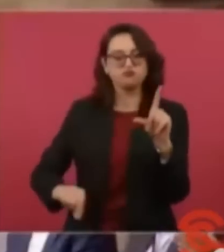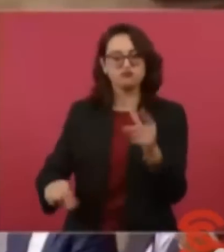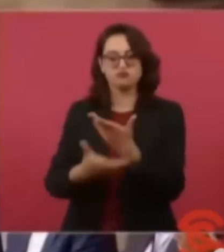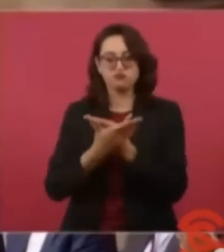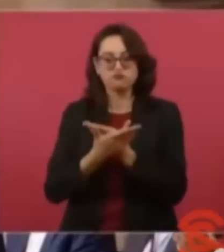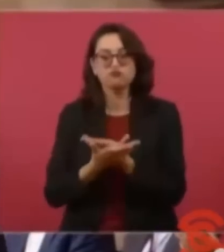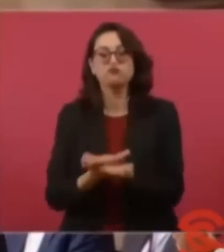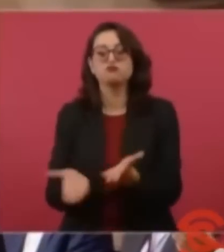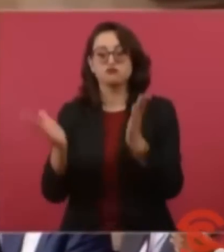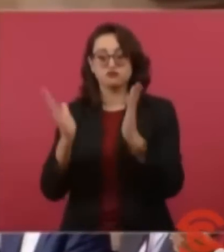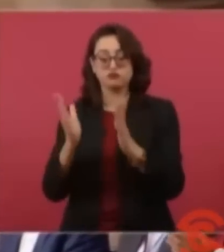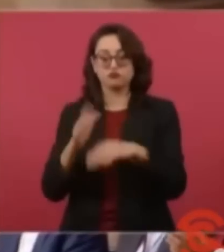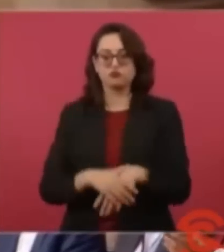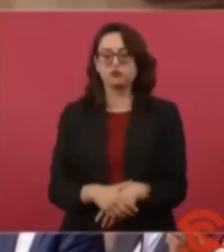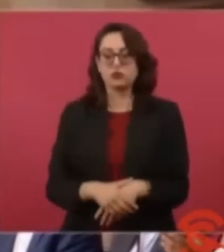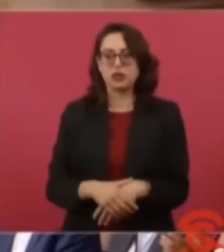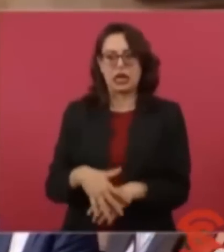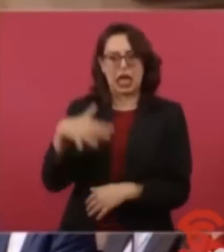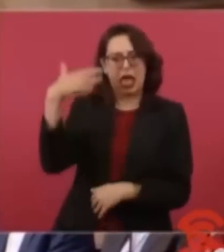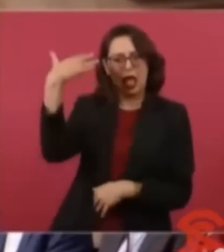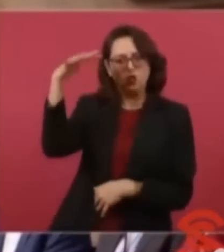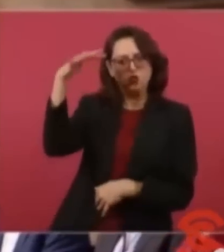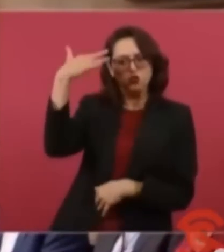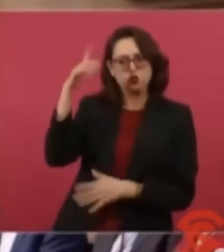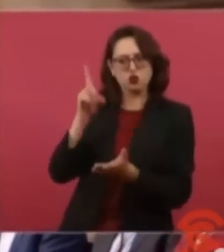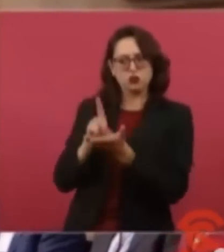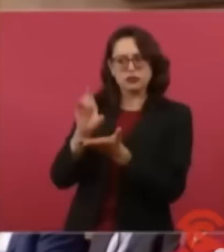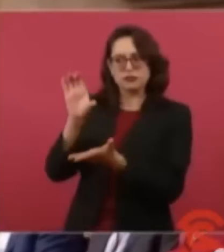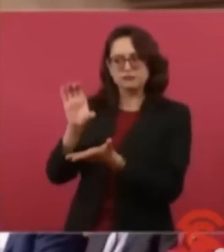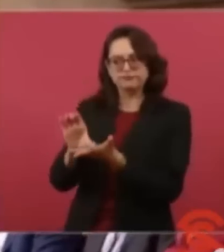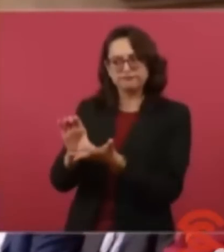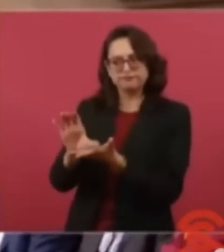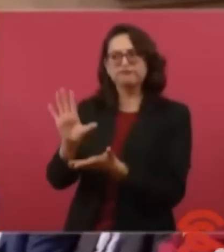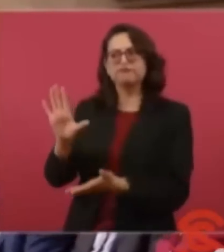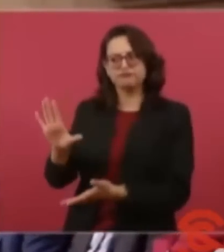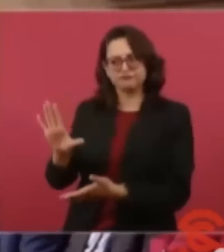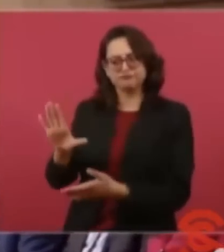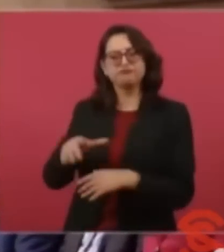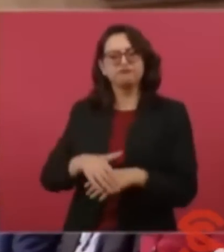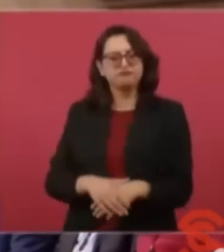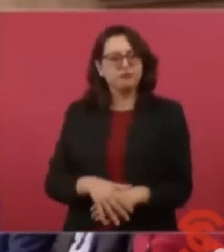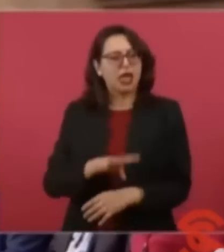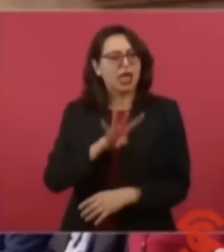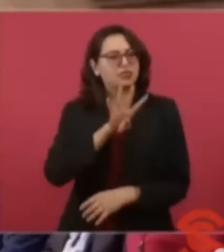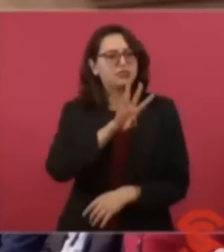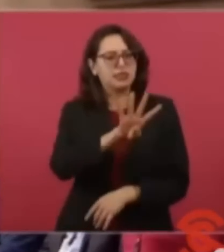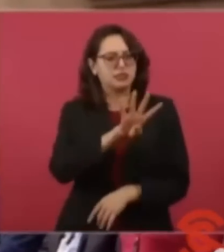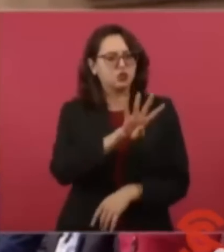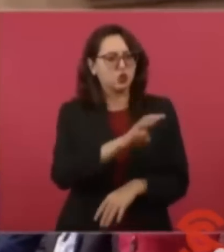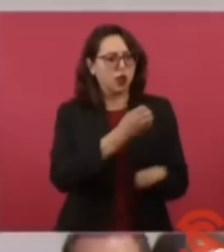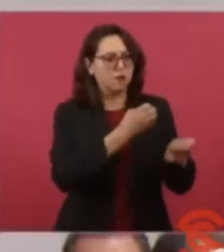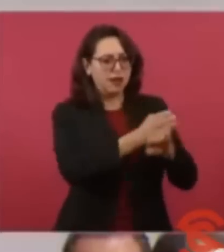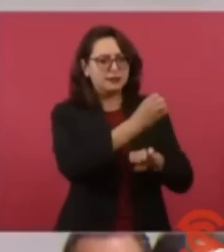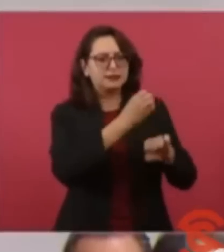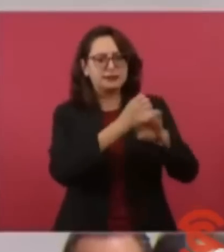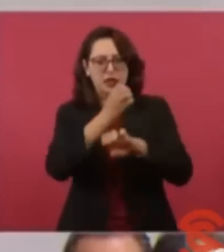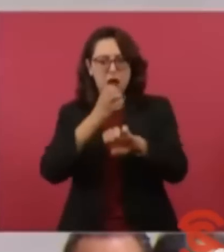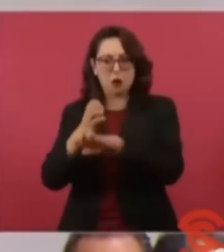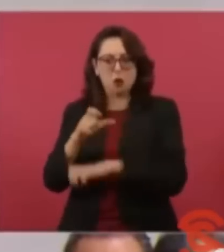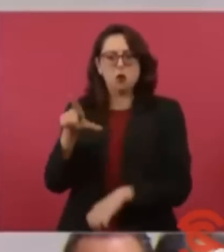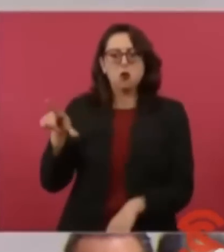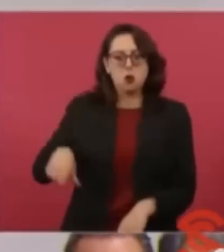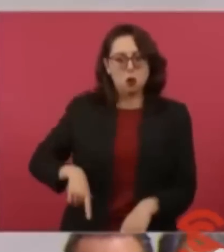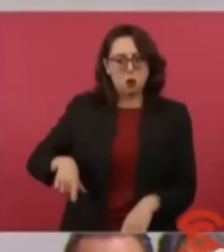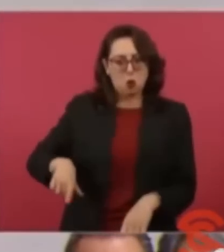en convenio con gobiernos estatales, hasta ahora en 19 entidades federativas, que las